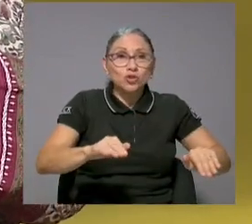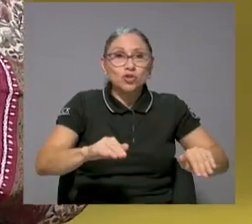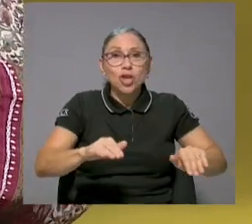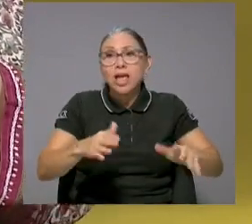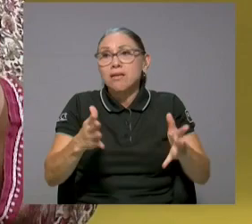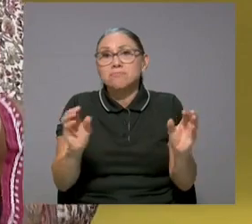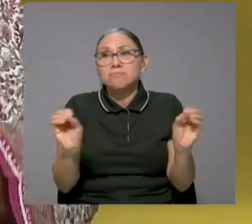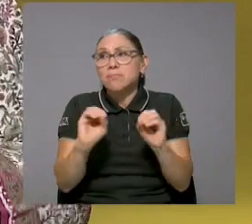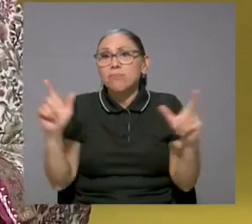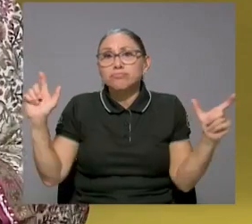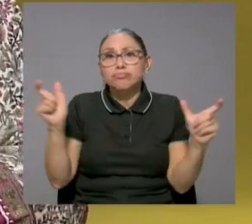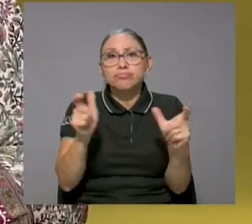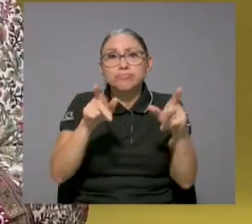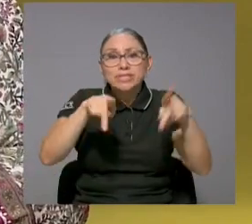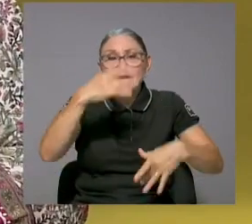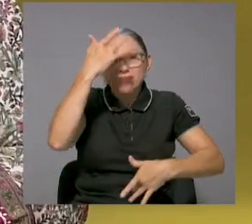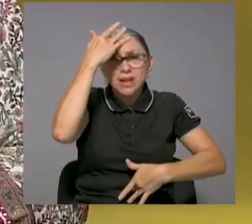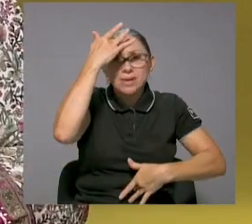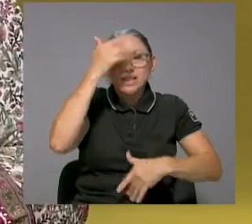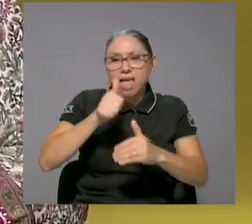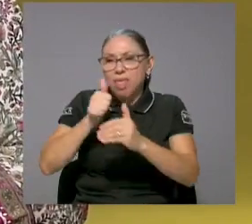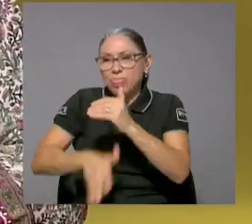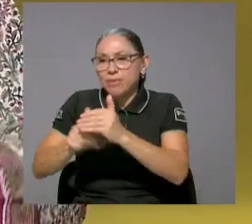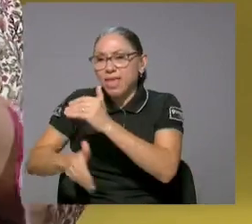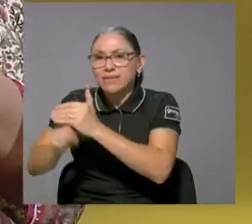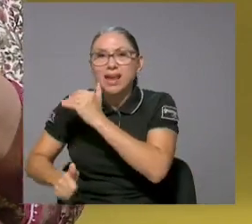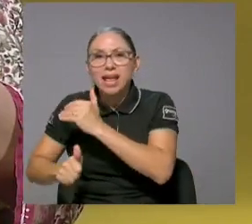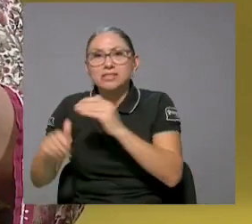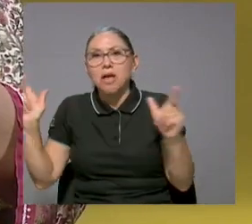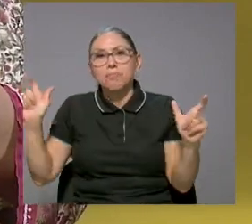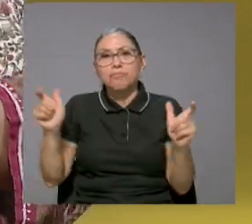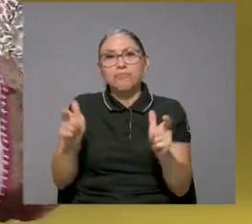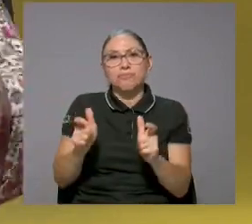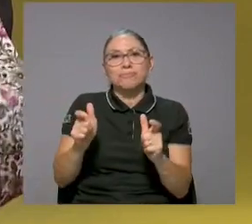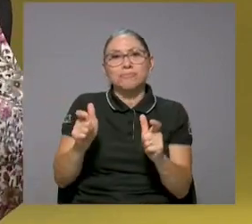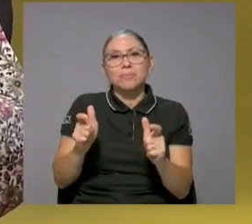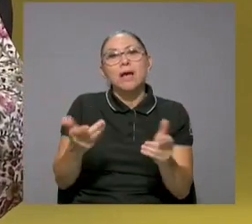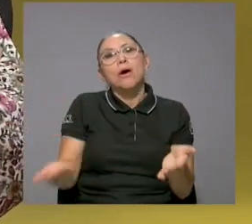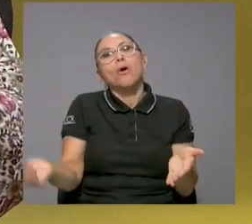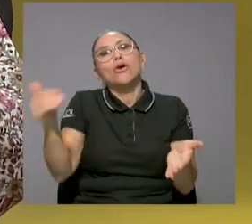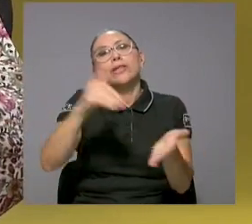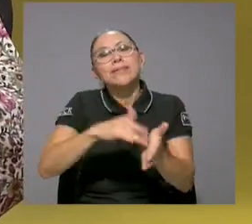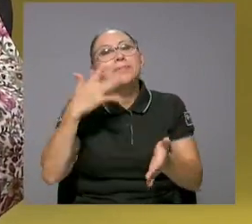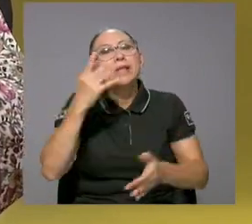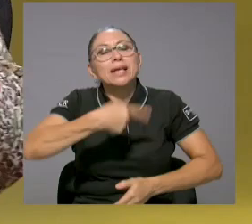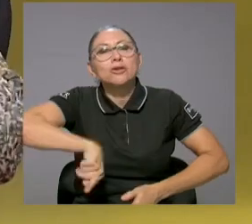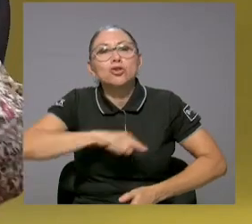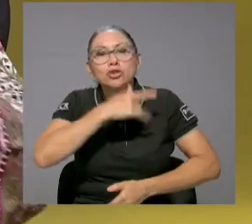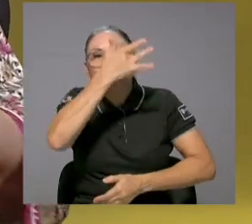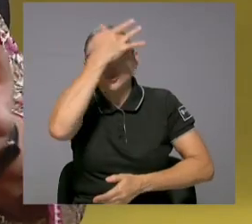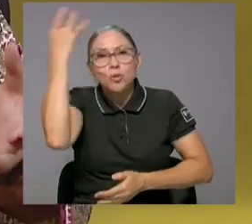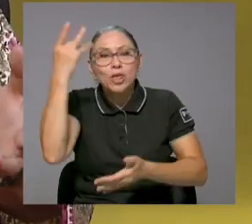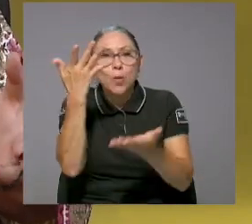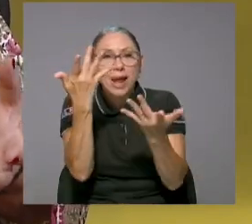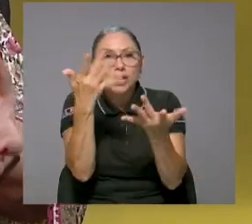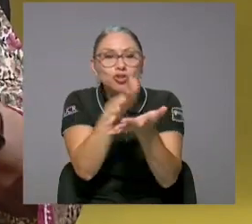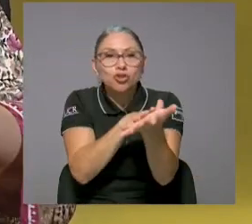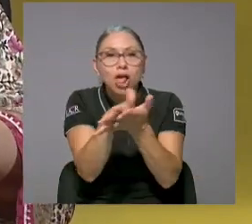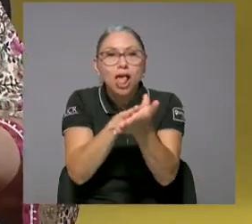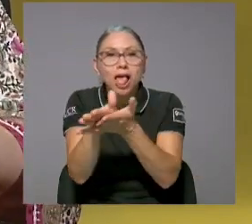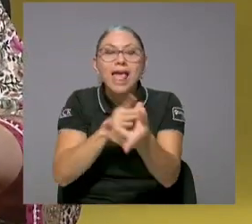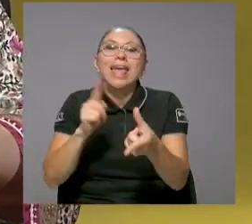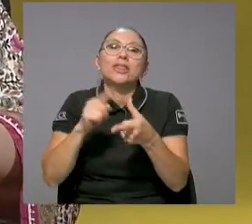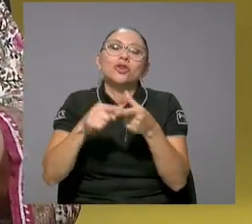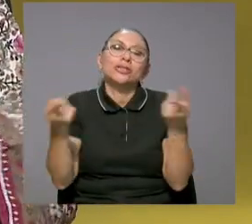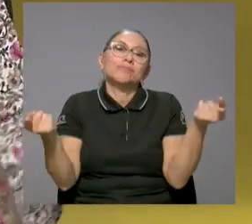que se nos ha olvidado otra vez la importancia de hacer ese lavado de manos y empiezan a surgir casos de hepatitis A